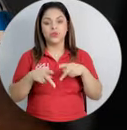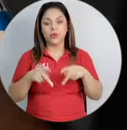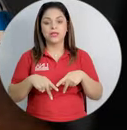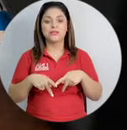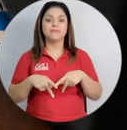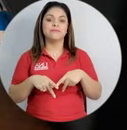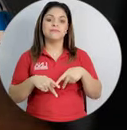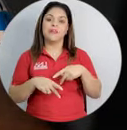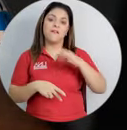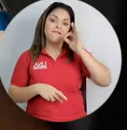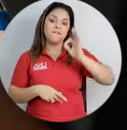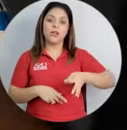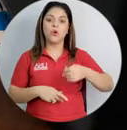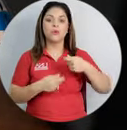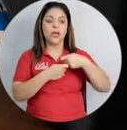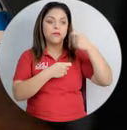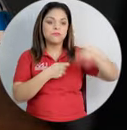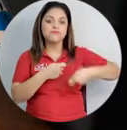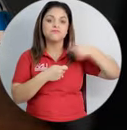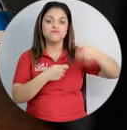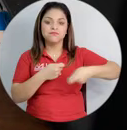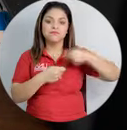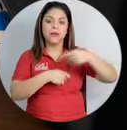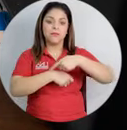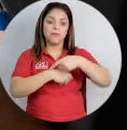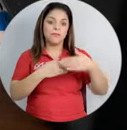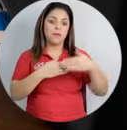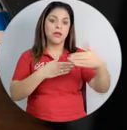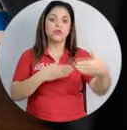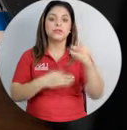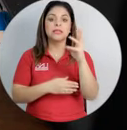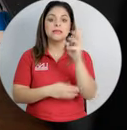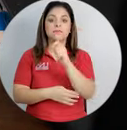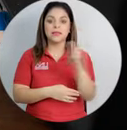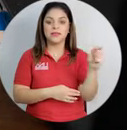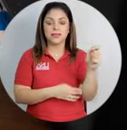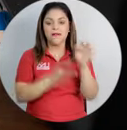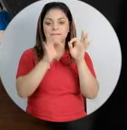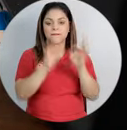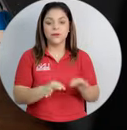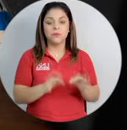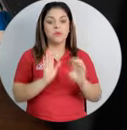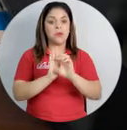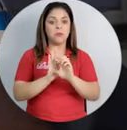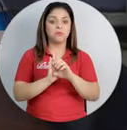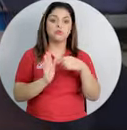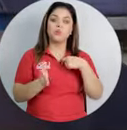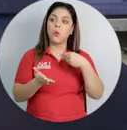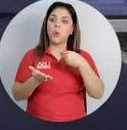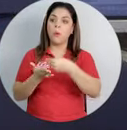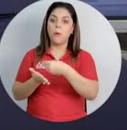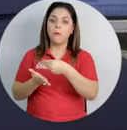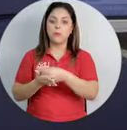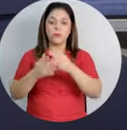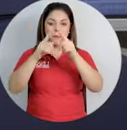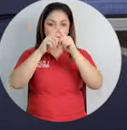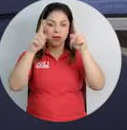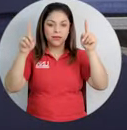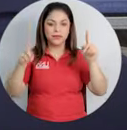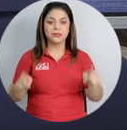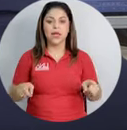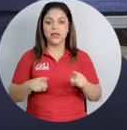cierta cartera de crediticia hacia un plazo de 6 meses. ¿Por qué? Porque yo llego y me compro la pantalla de